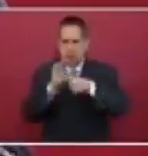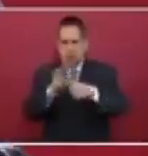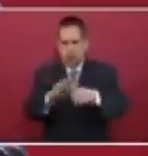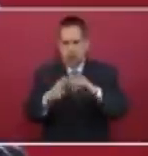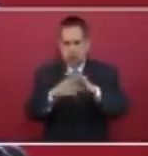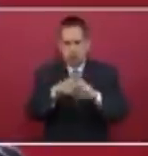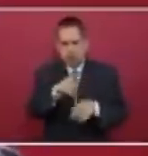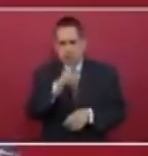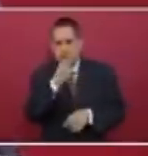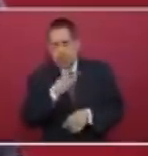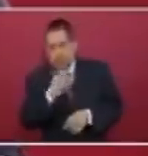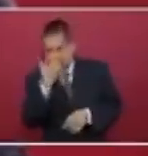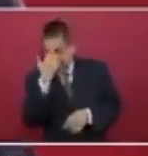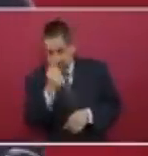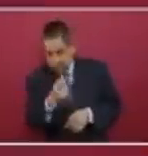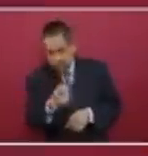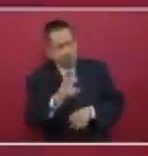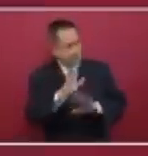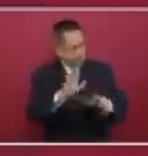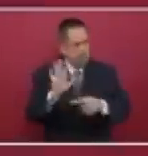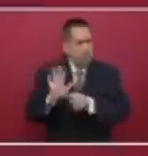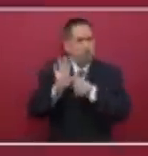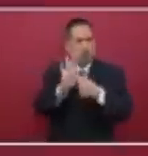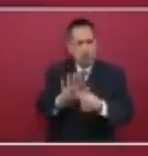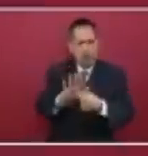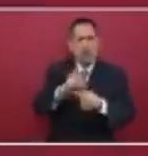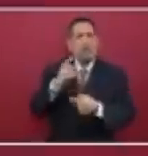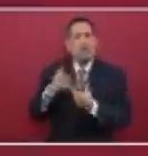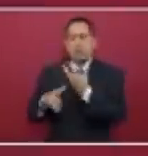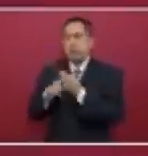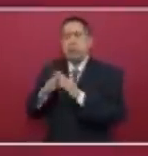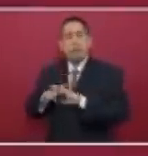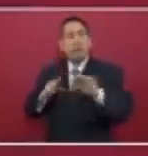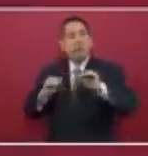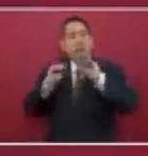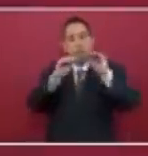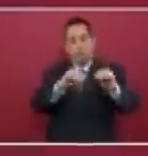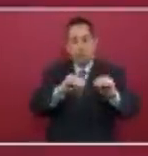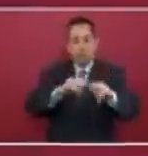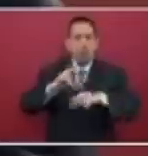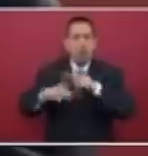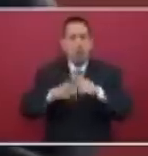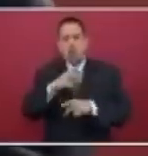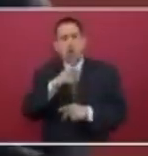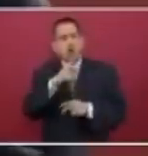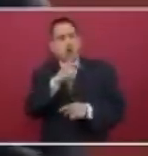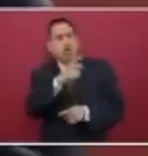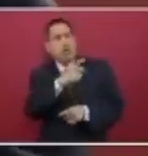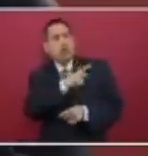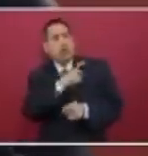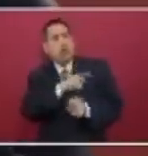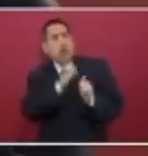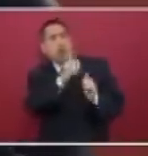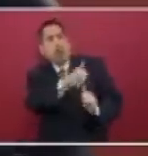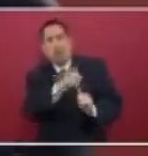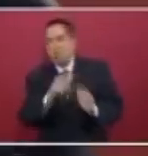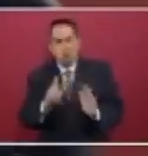lo que tú me estás planteando y por nuestros paisanos migrantes decirles no están solos